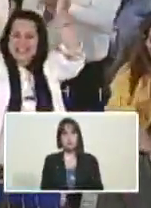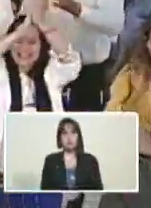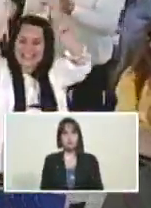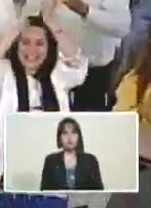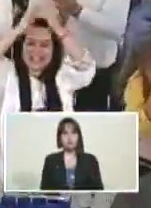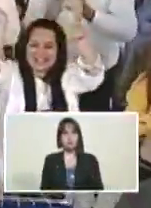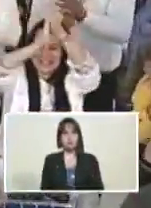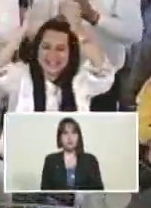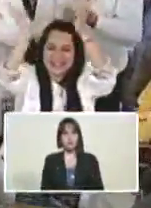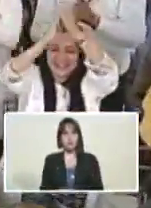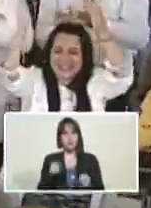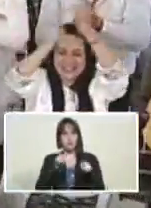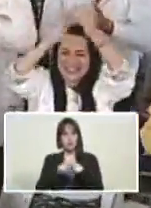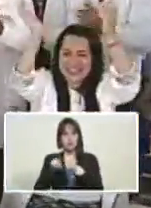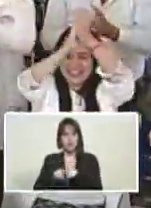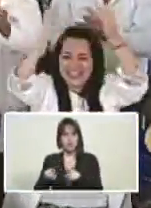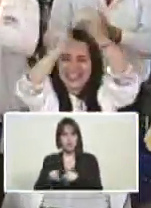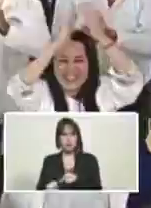Valga la crítica.